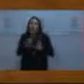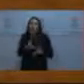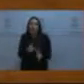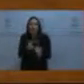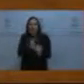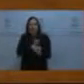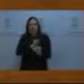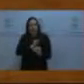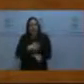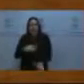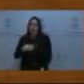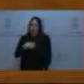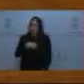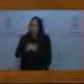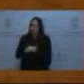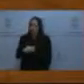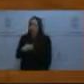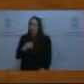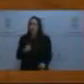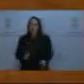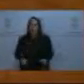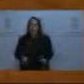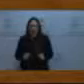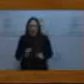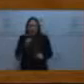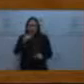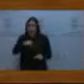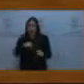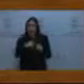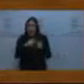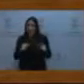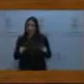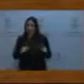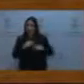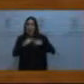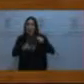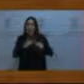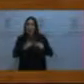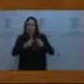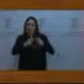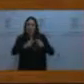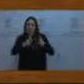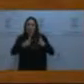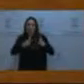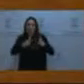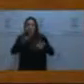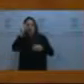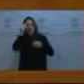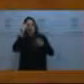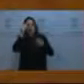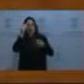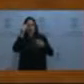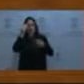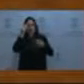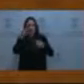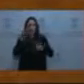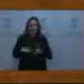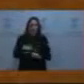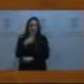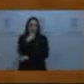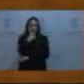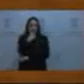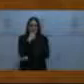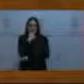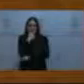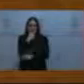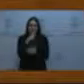esperando, endeudándose. Ahora mismo en Asturias cada vez son más las familias que se lo piensan 2 veces antes de adoptar. Y si hablamos